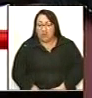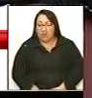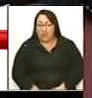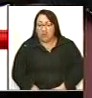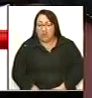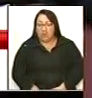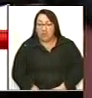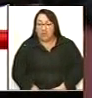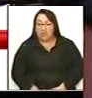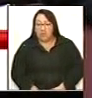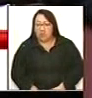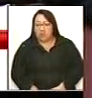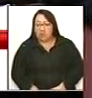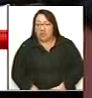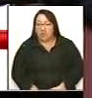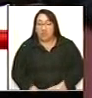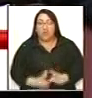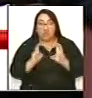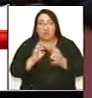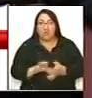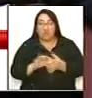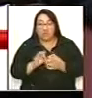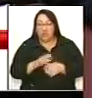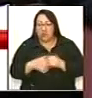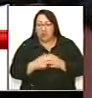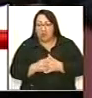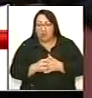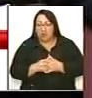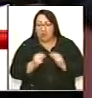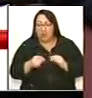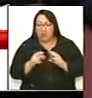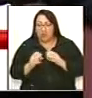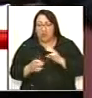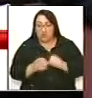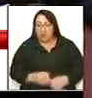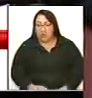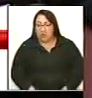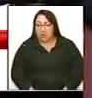específicos, entonces les rogaría que sean puntuales en sus